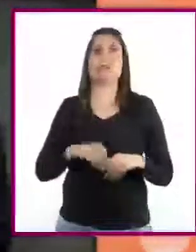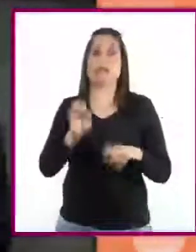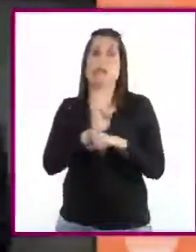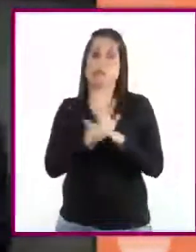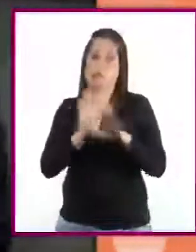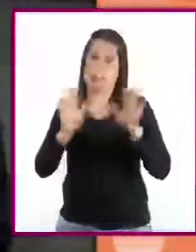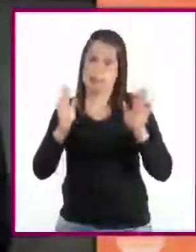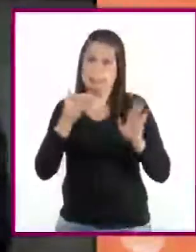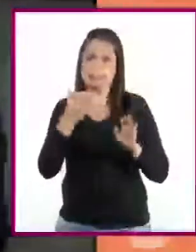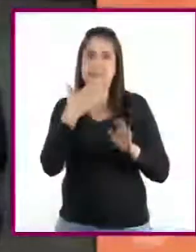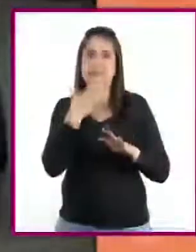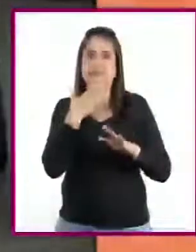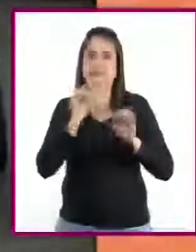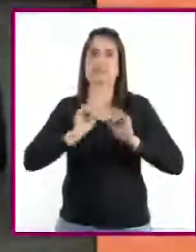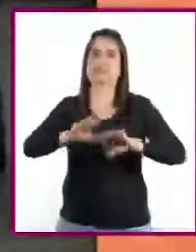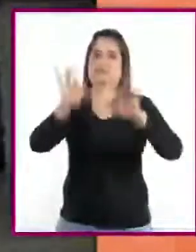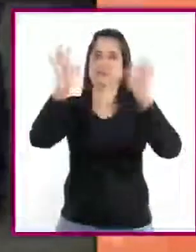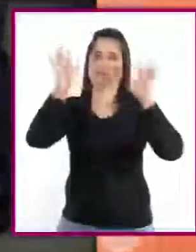pues sí.